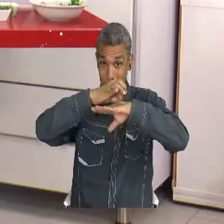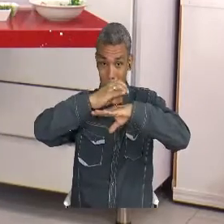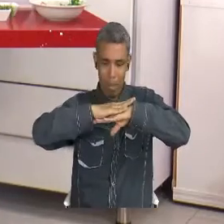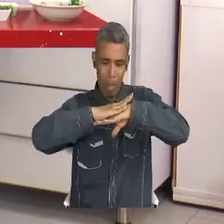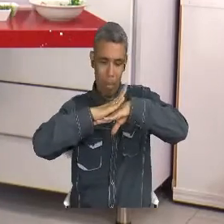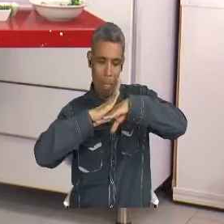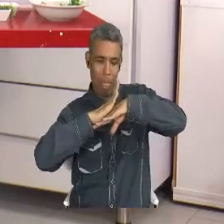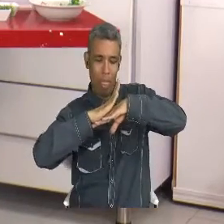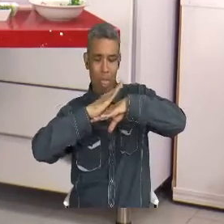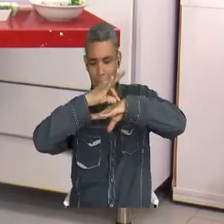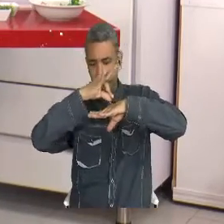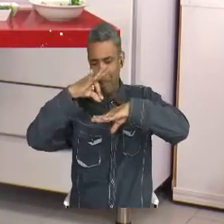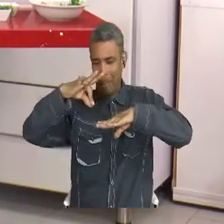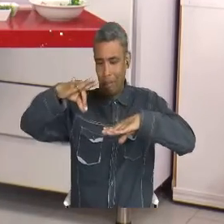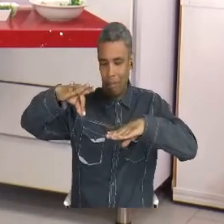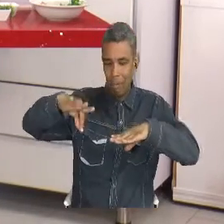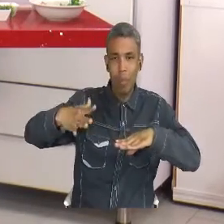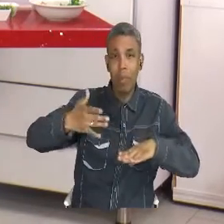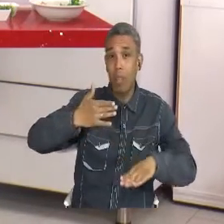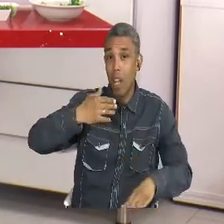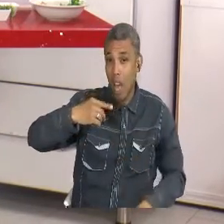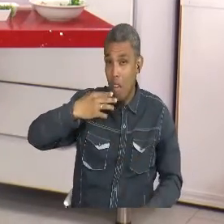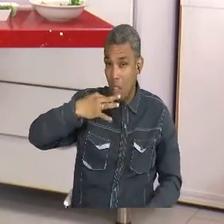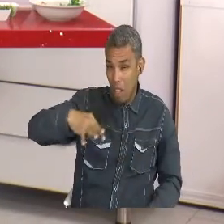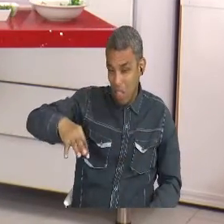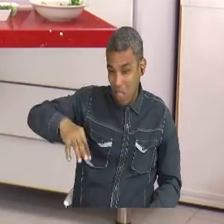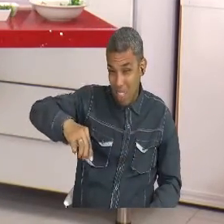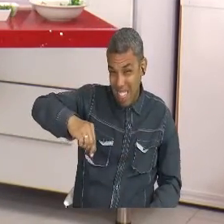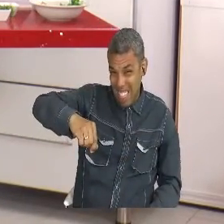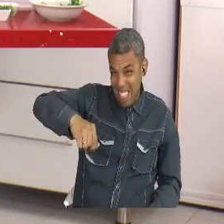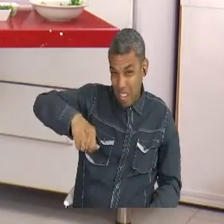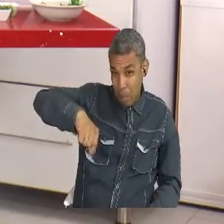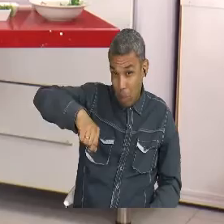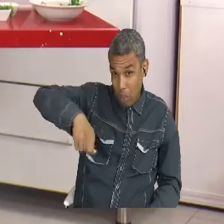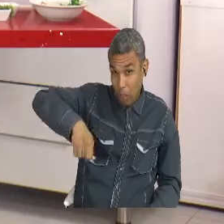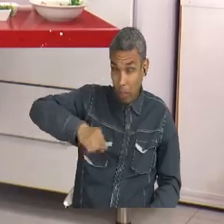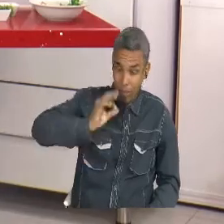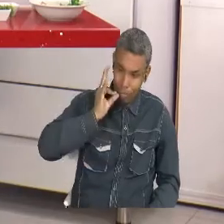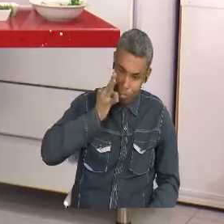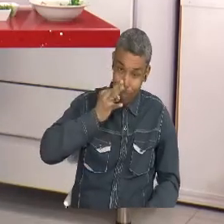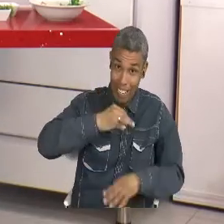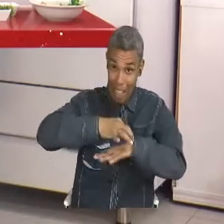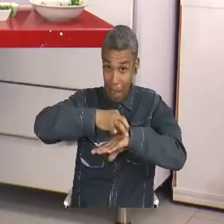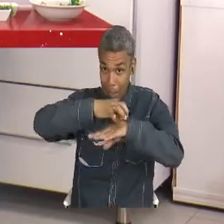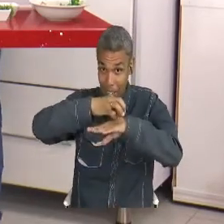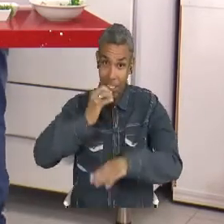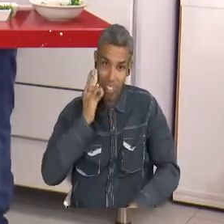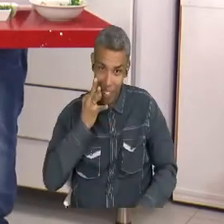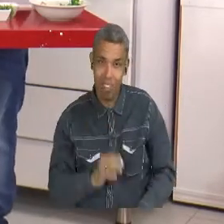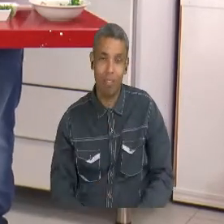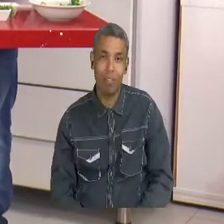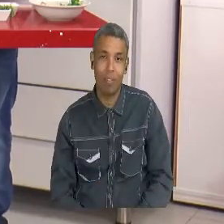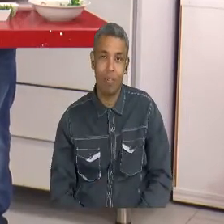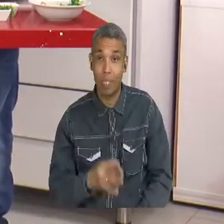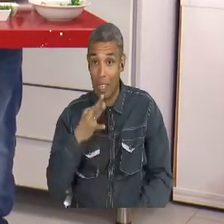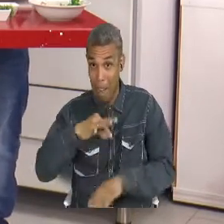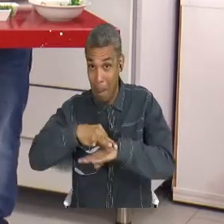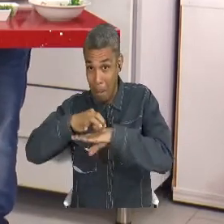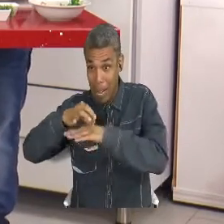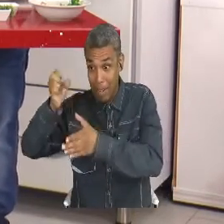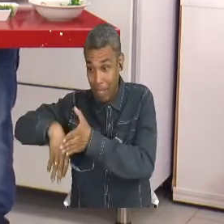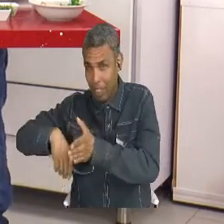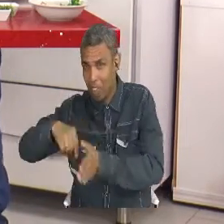mi sensibilidad yo creo que así están bien. Bueno, tenemos un platico acá para el ensamble. Tienes el reto de ensamblar hoy tu plato. Y acá también yo